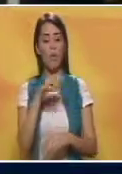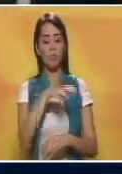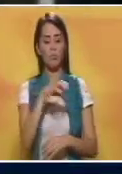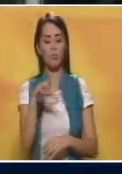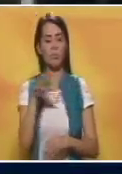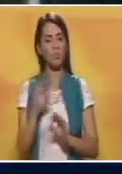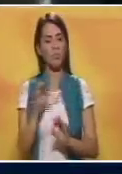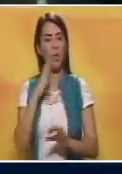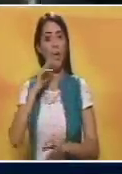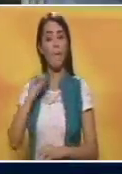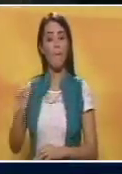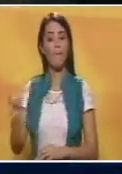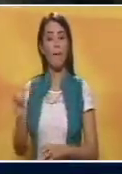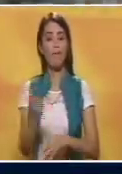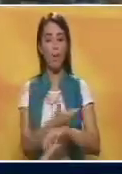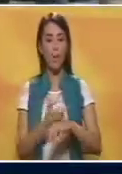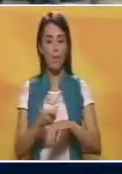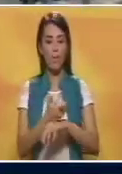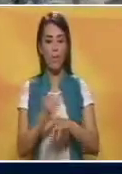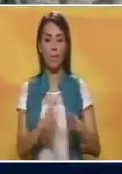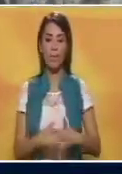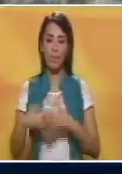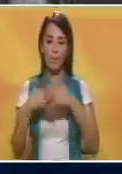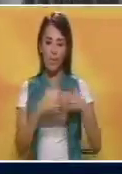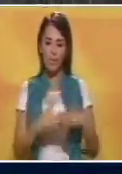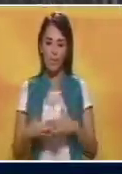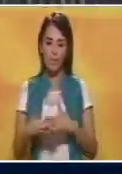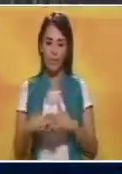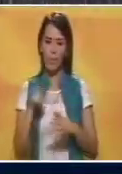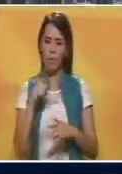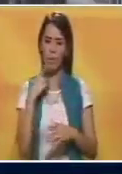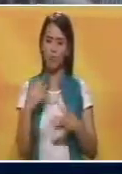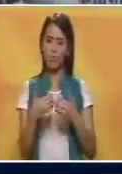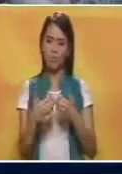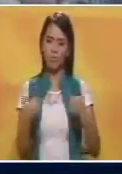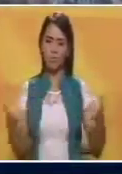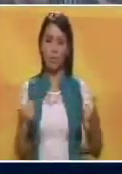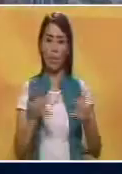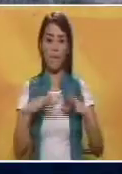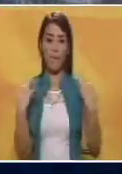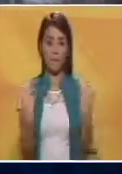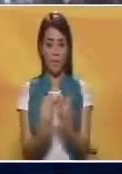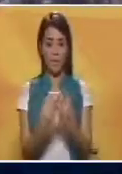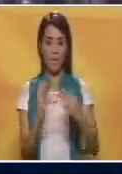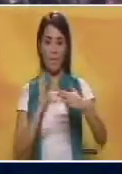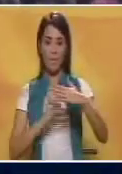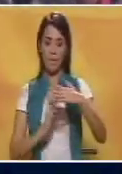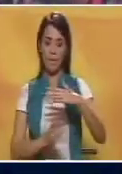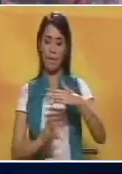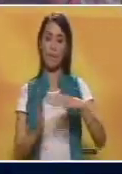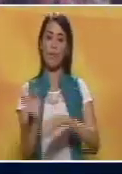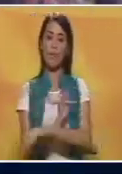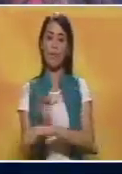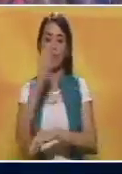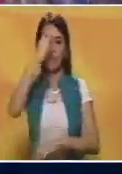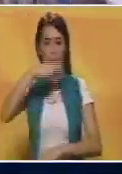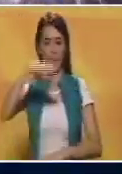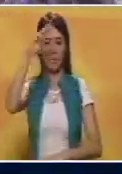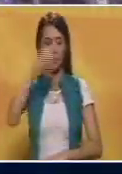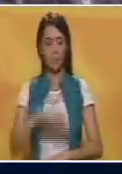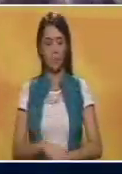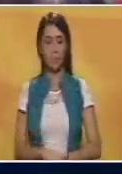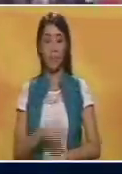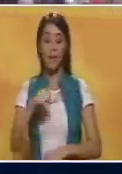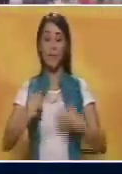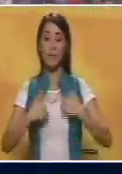presentar una demanda contra el gobierno de donald trump por la política de separación de familias inmigrantes en la frontera con méxico este miércoles